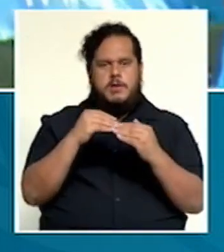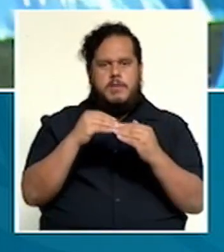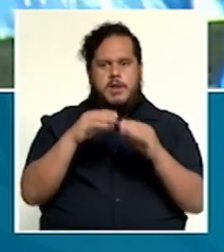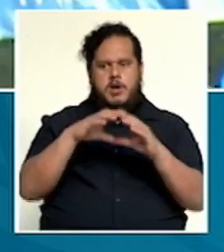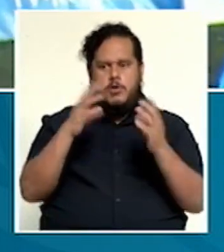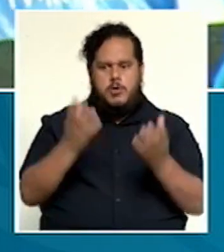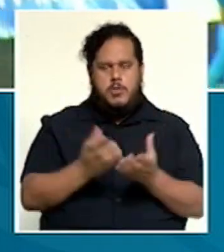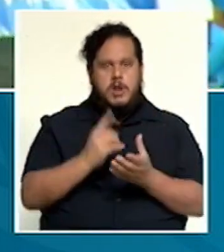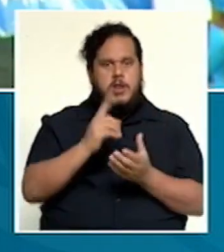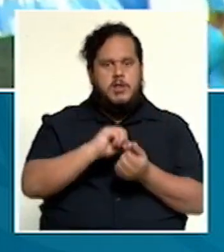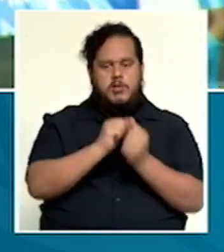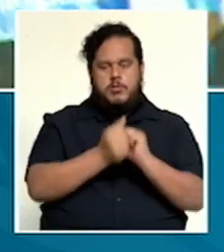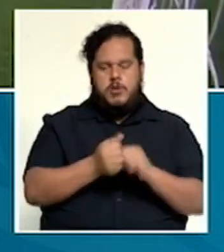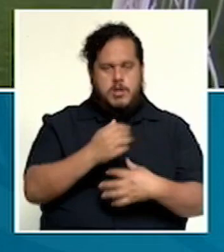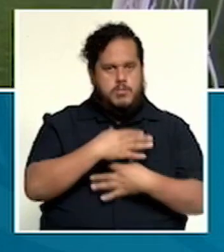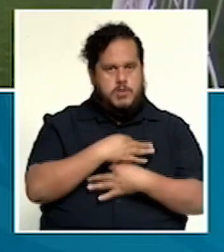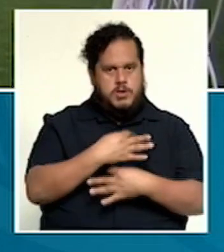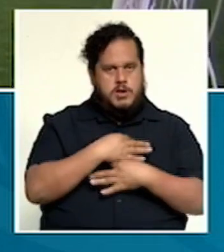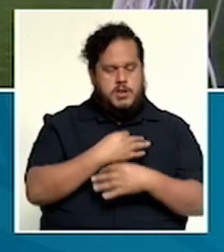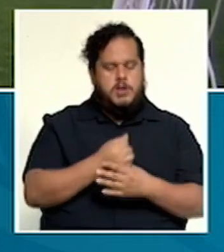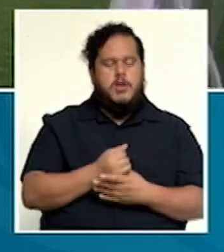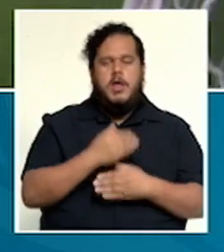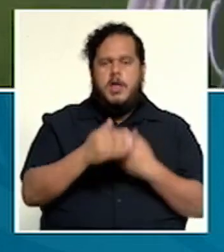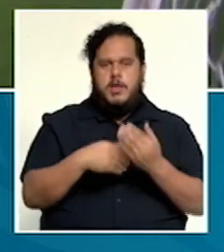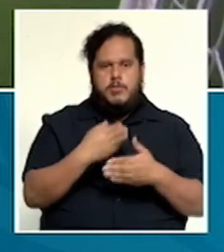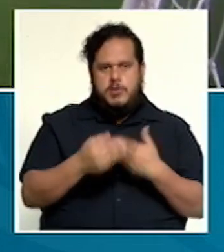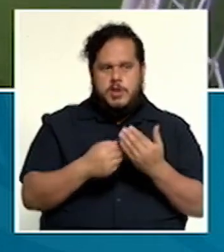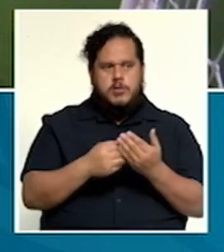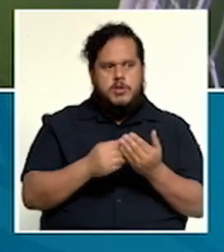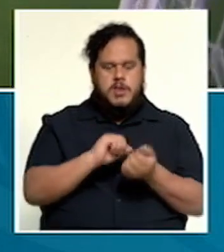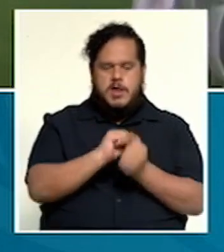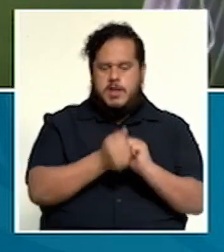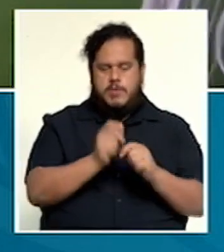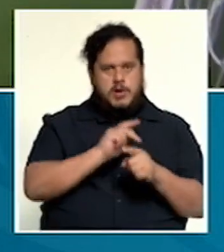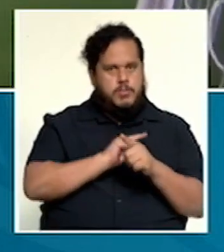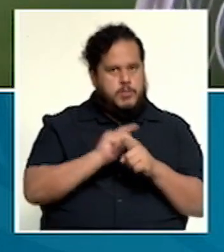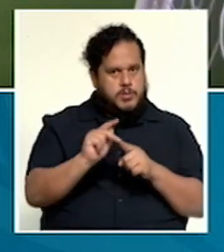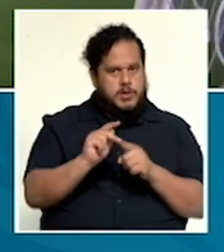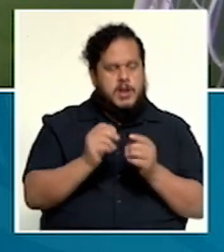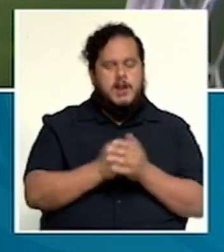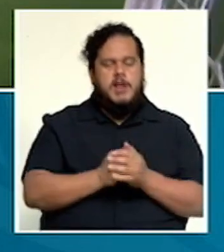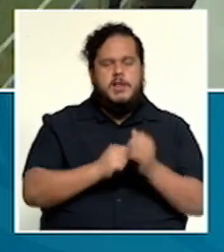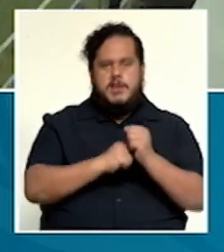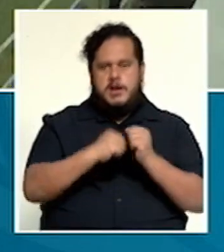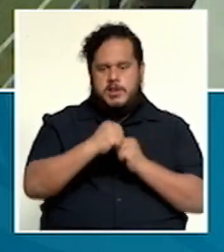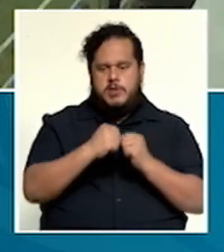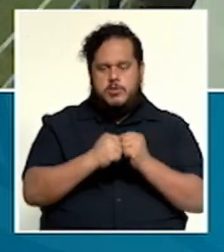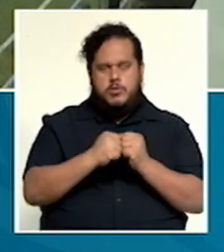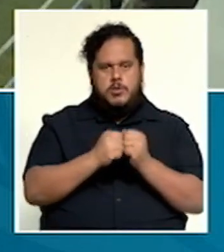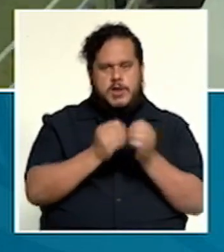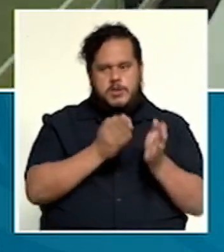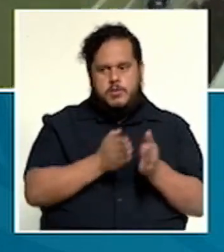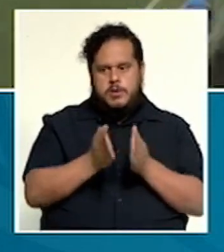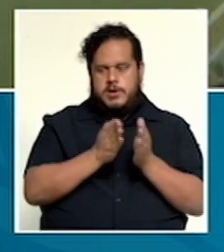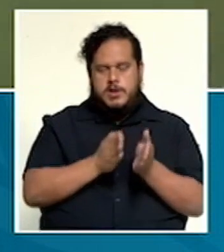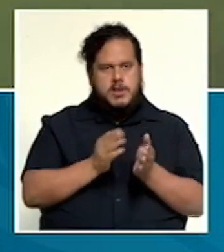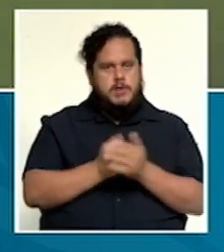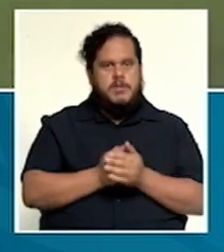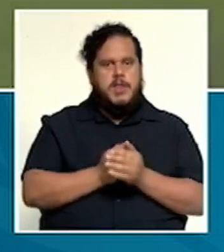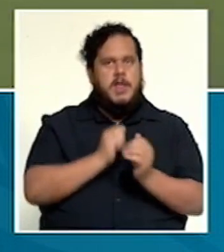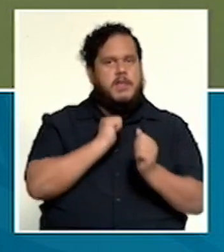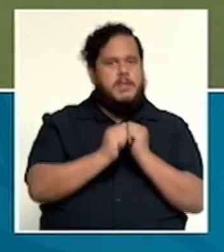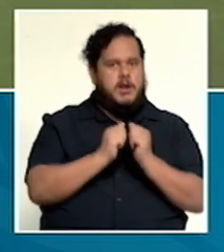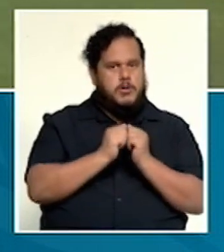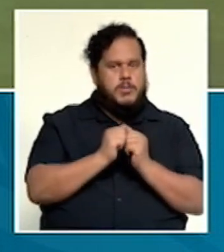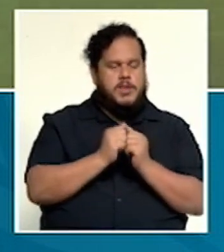una transformación interesantísima en procesos de profesionalización de las estructuras organizativas, de la